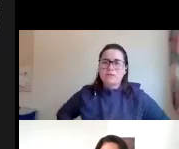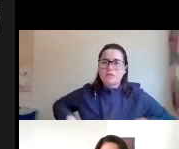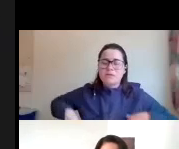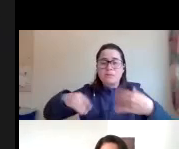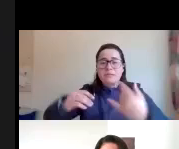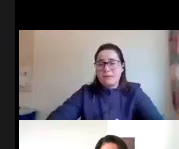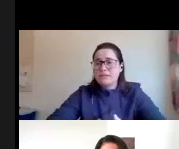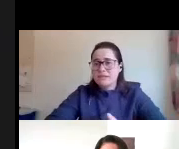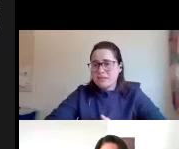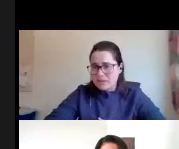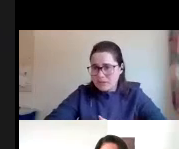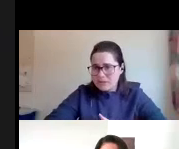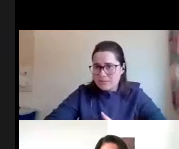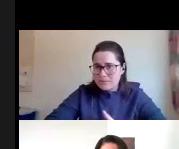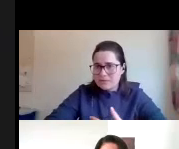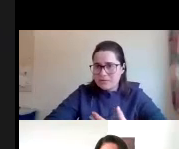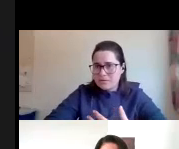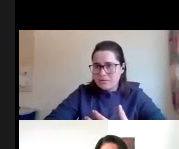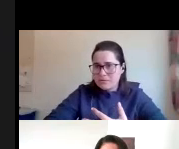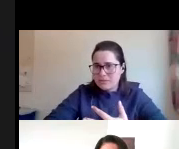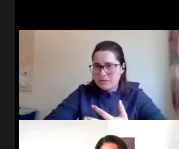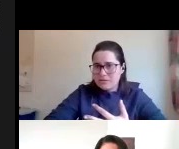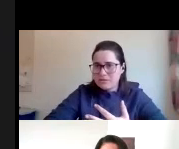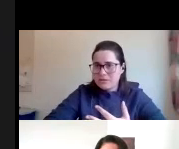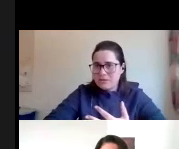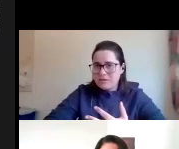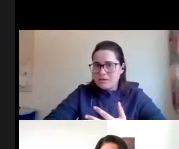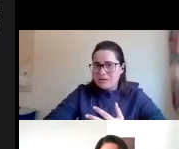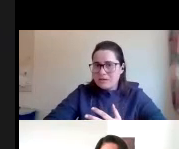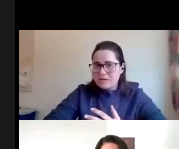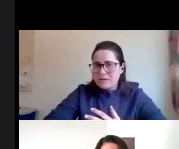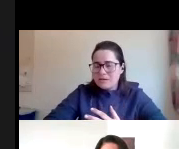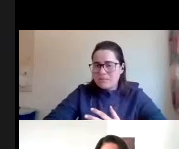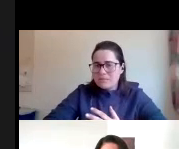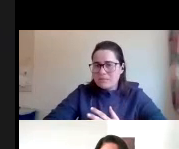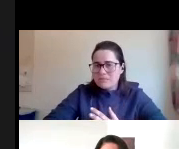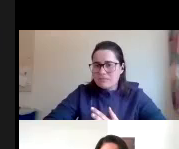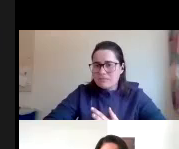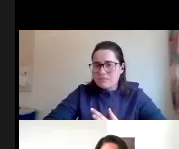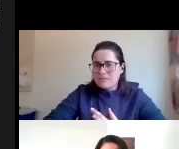primeros son los principales indicadores de procesos de eutrofización.